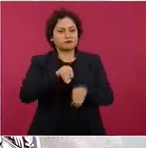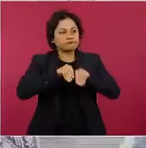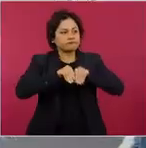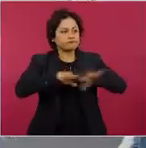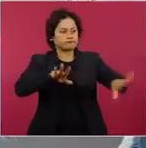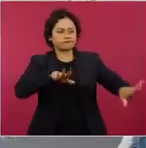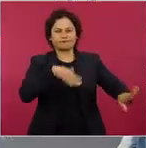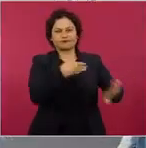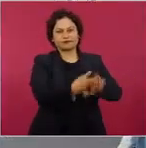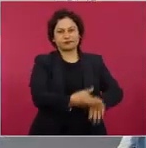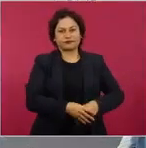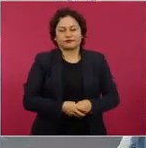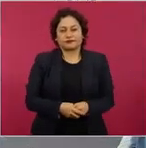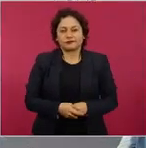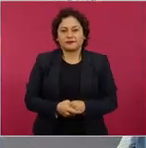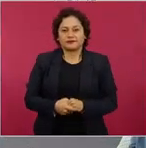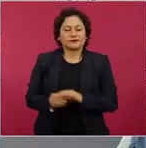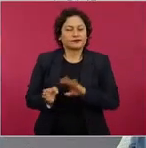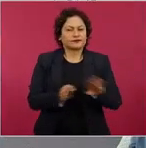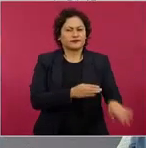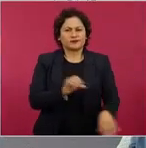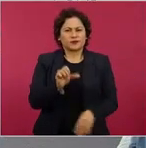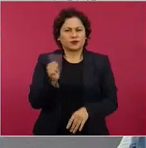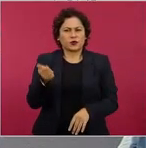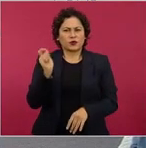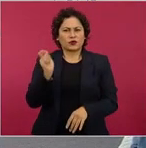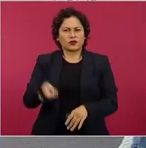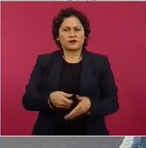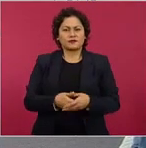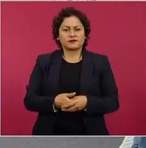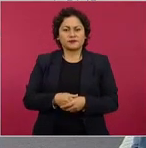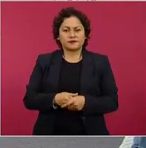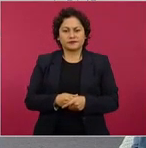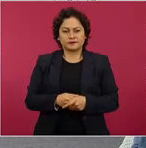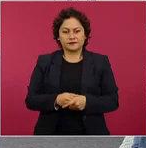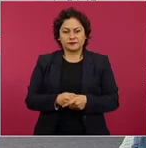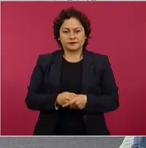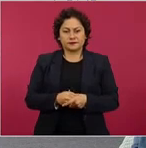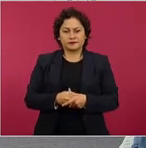A ver, ¿cuál es el otro? 3 días después, una